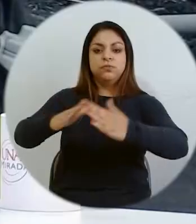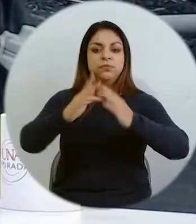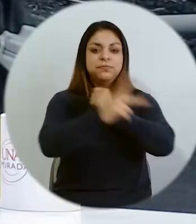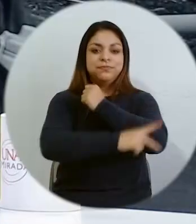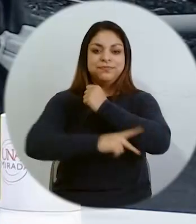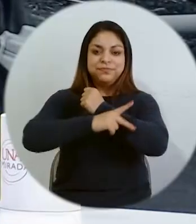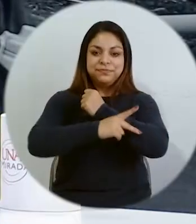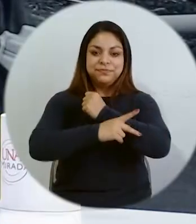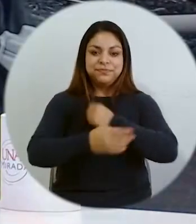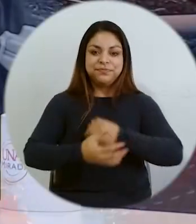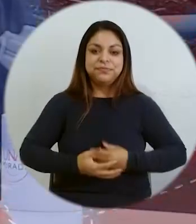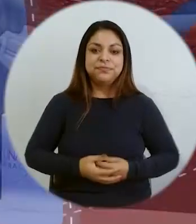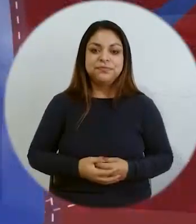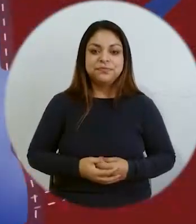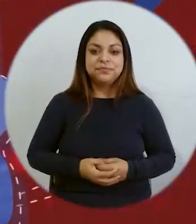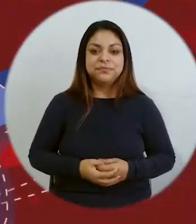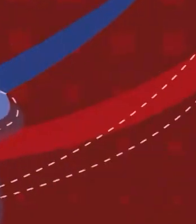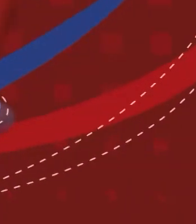distintas comunidades del país.